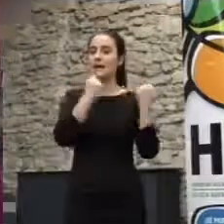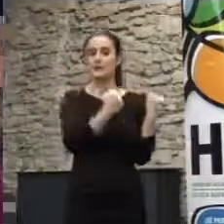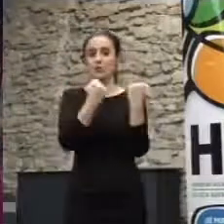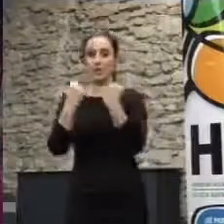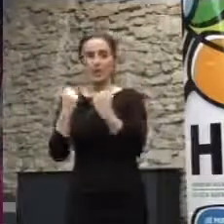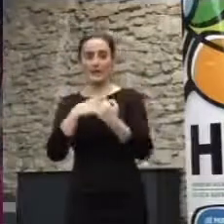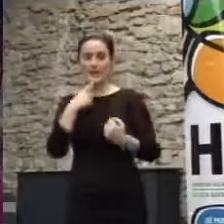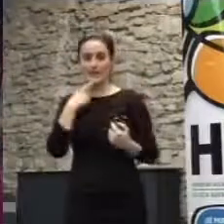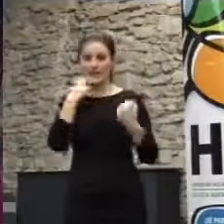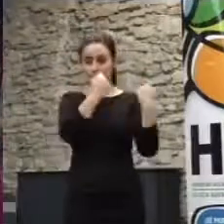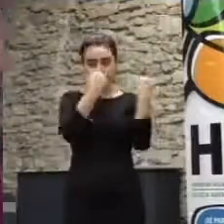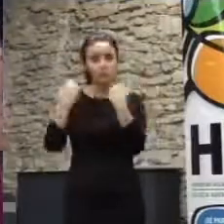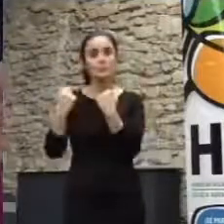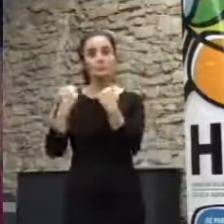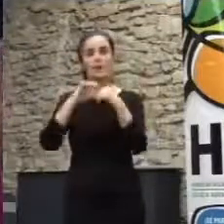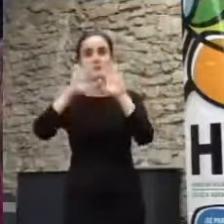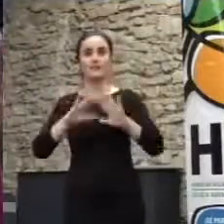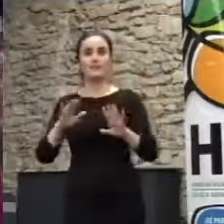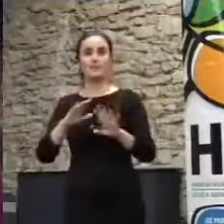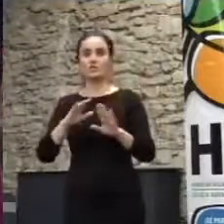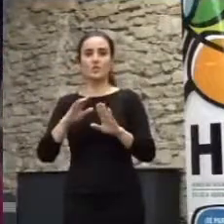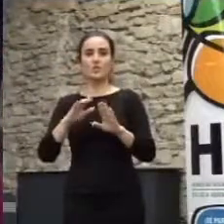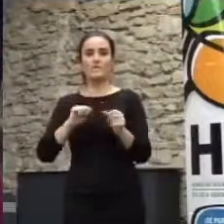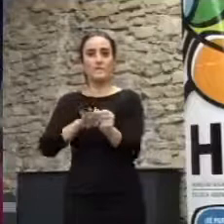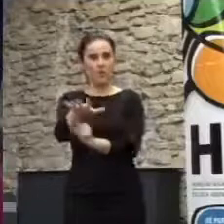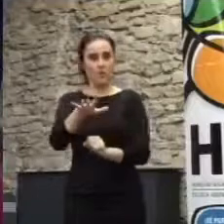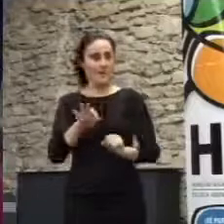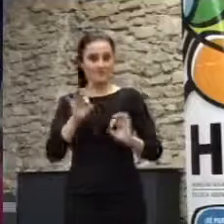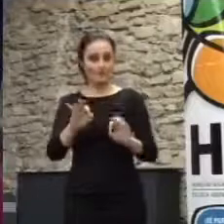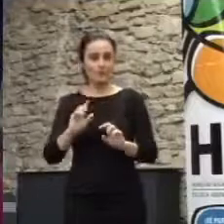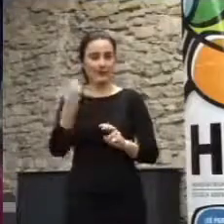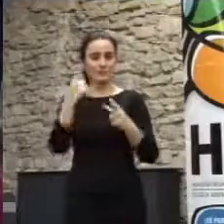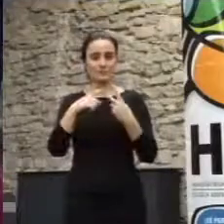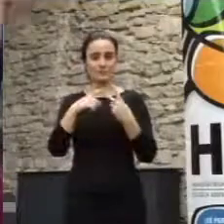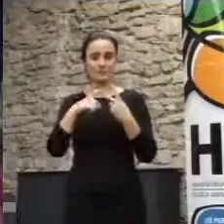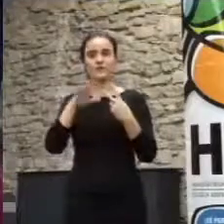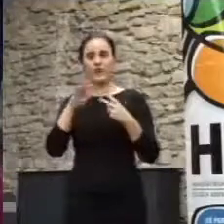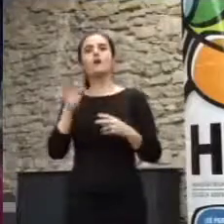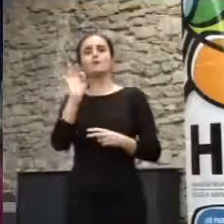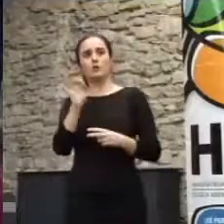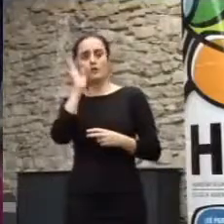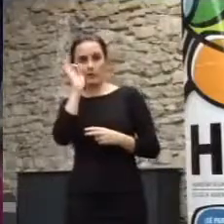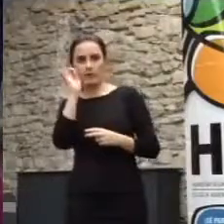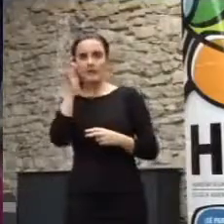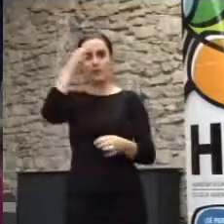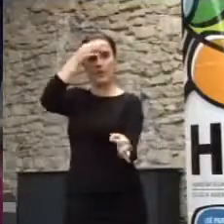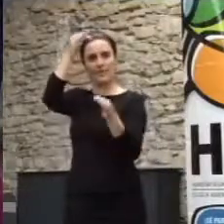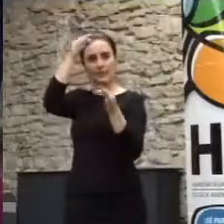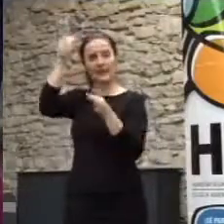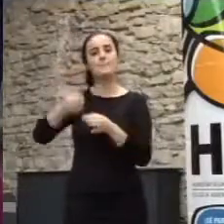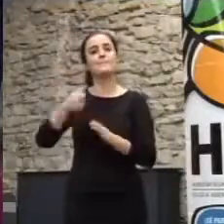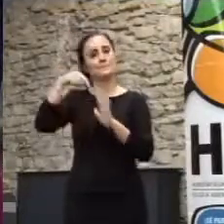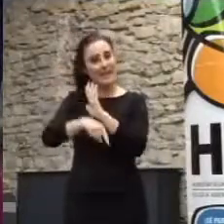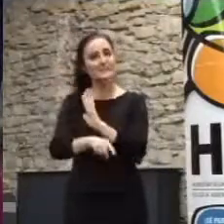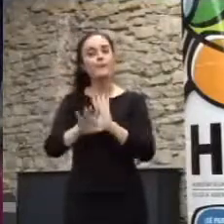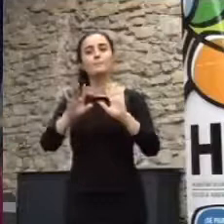creo que el nivel institucional está condicionando absolutamente todo. Uh-huh. Y luego me ha sorprendido... Bueno, se ha ido matizando después en general en las intervenciones, pero